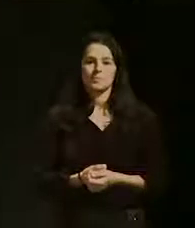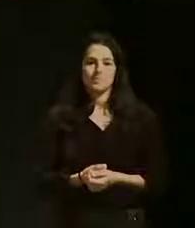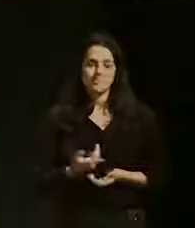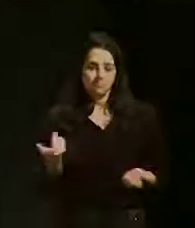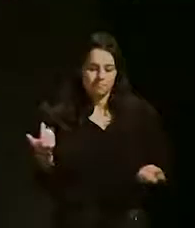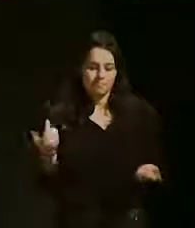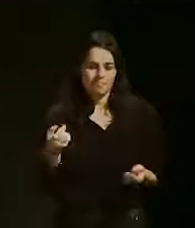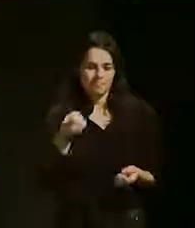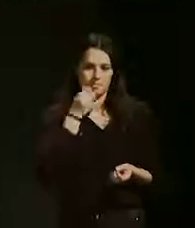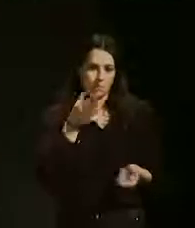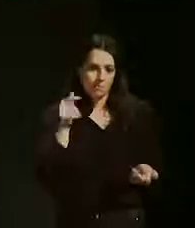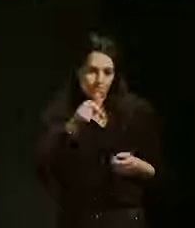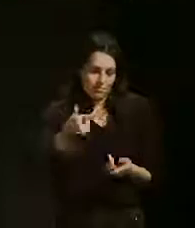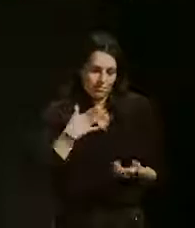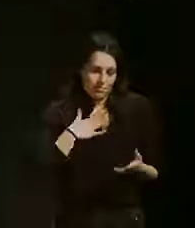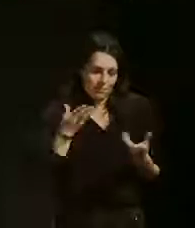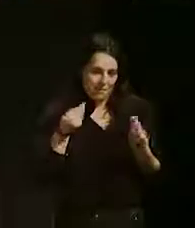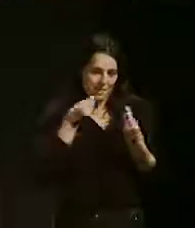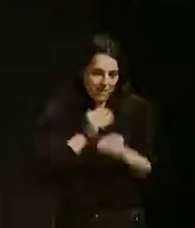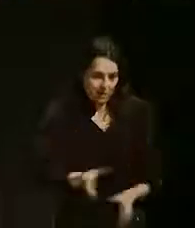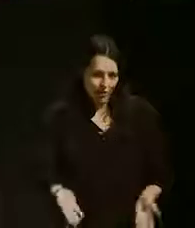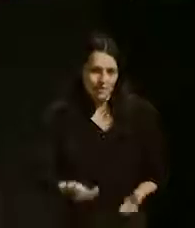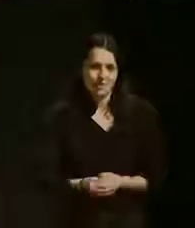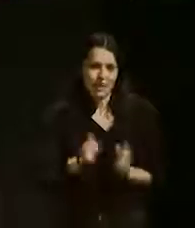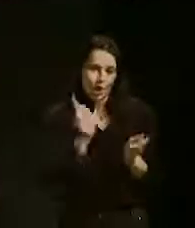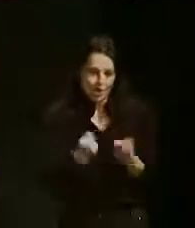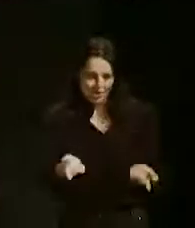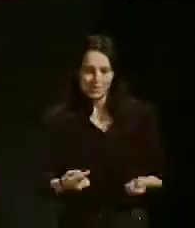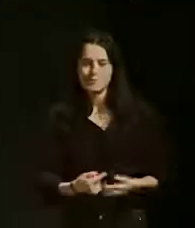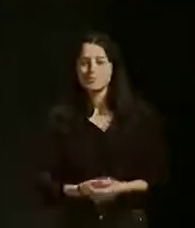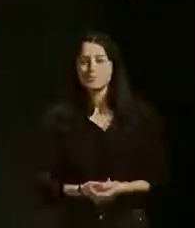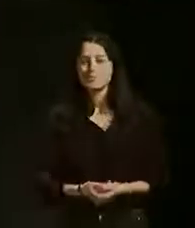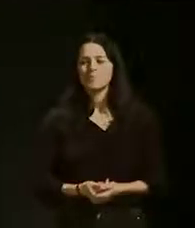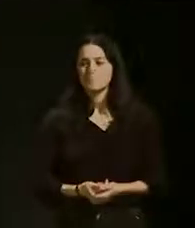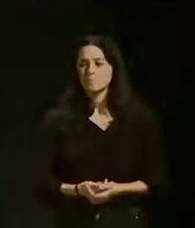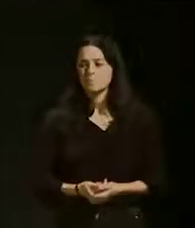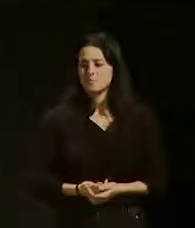es, por eso, okay, más o menos esto, muy sintético.